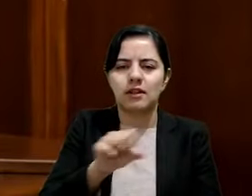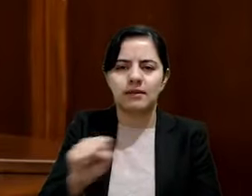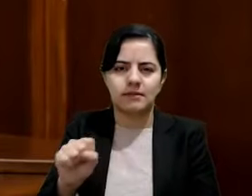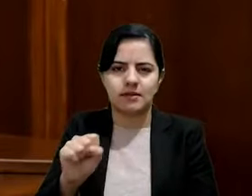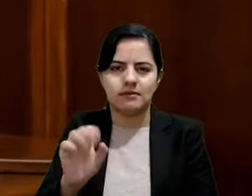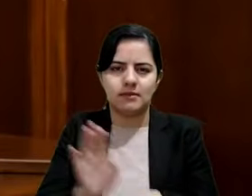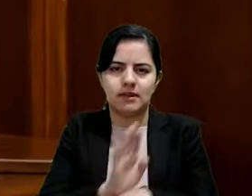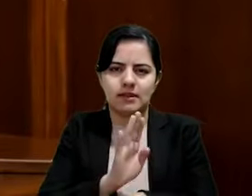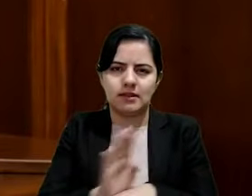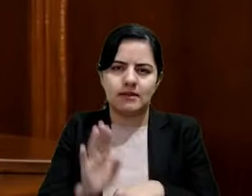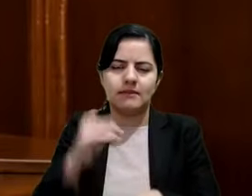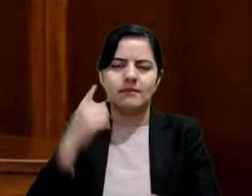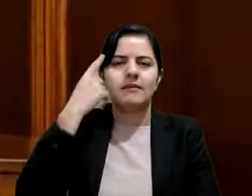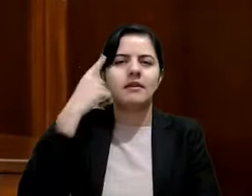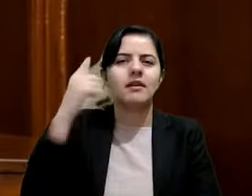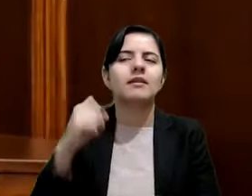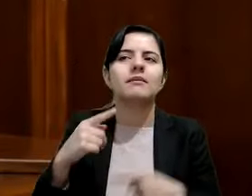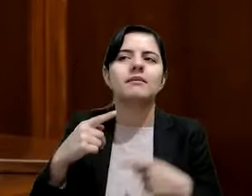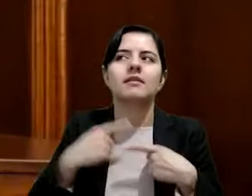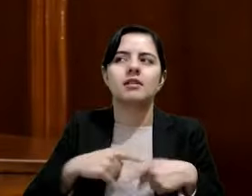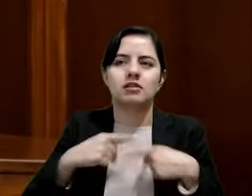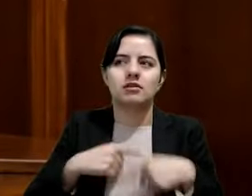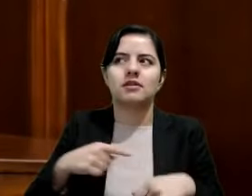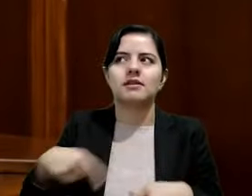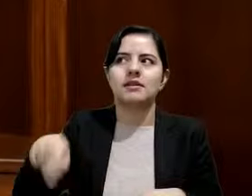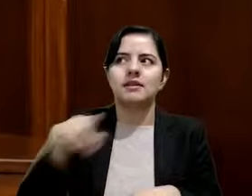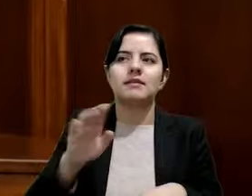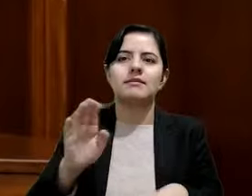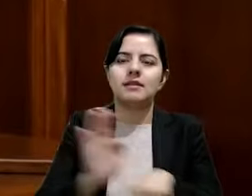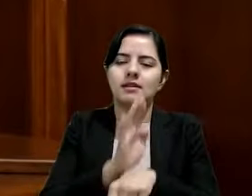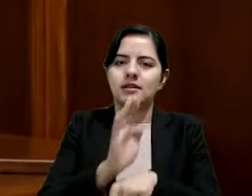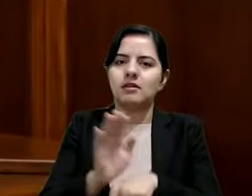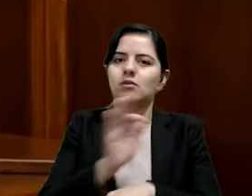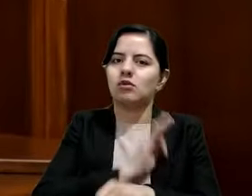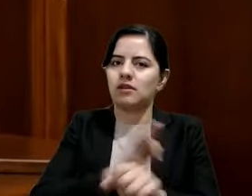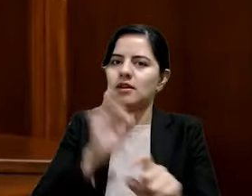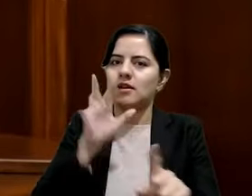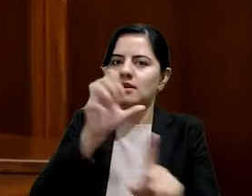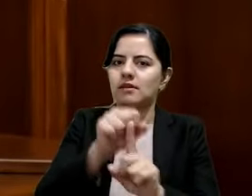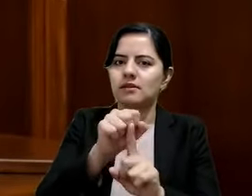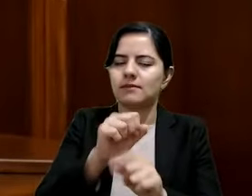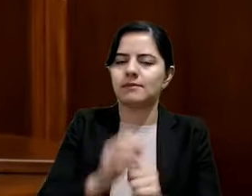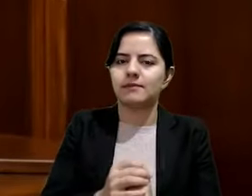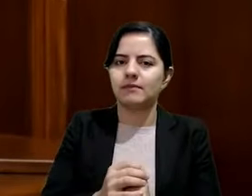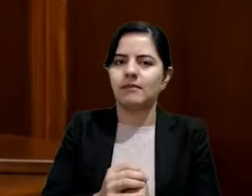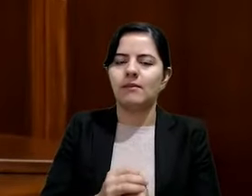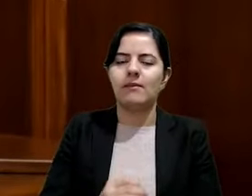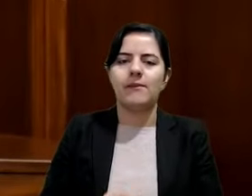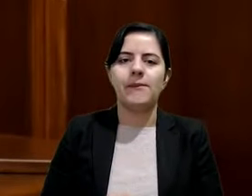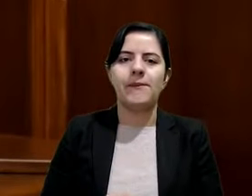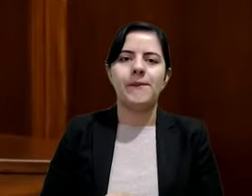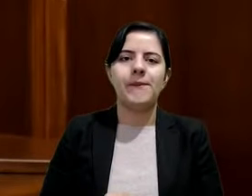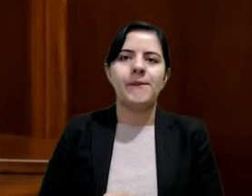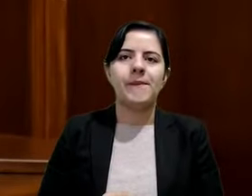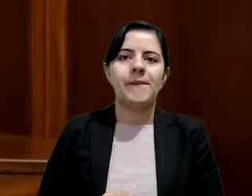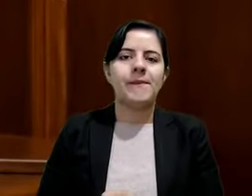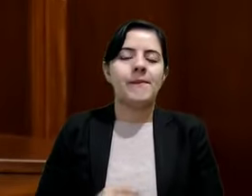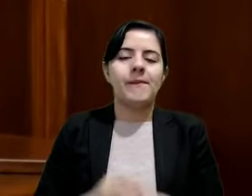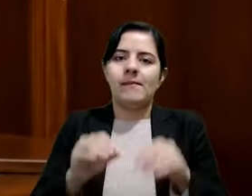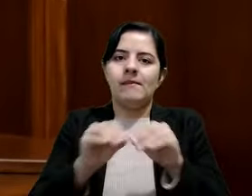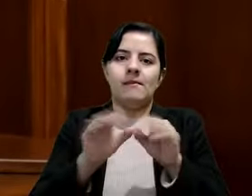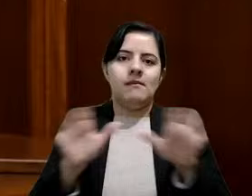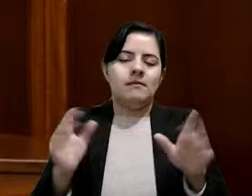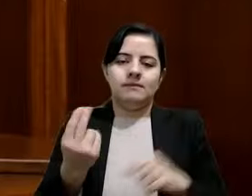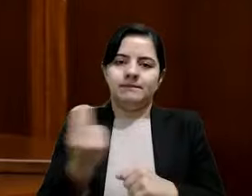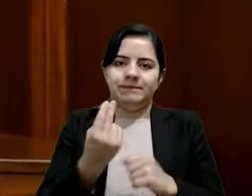lograr el bienestar de la gente por encima de todo todas y de por supuesto un completo bienestar físico y